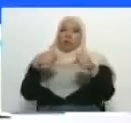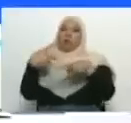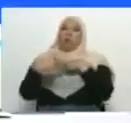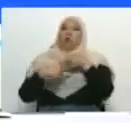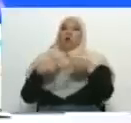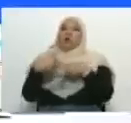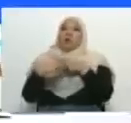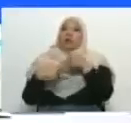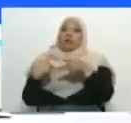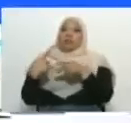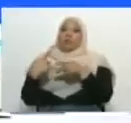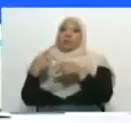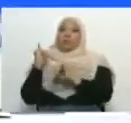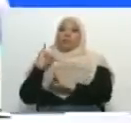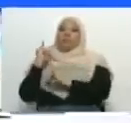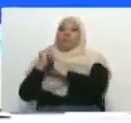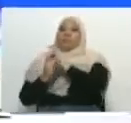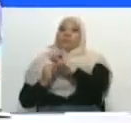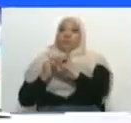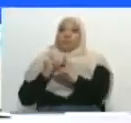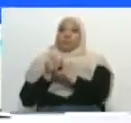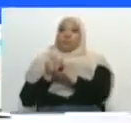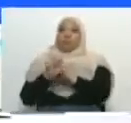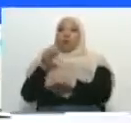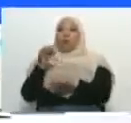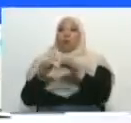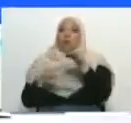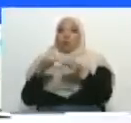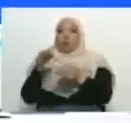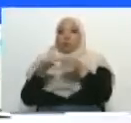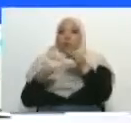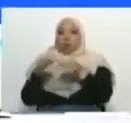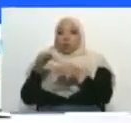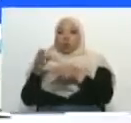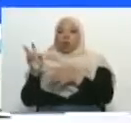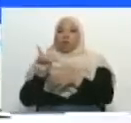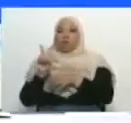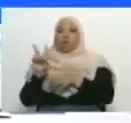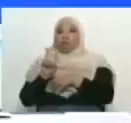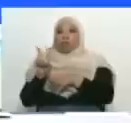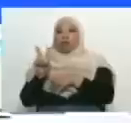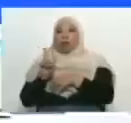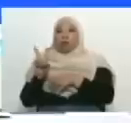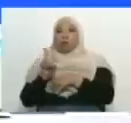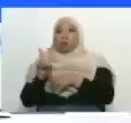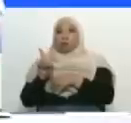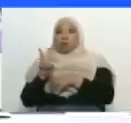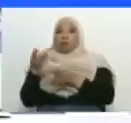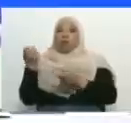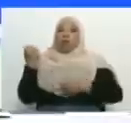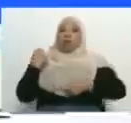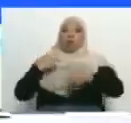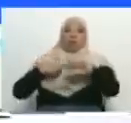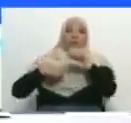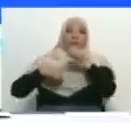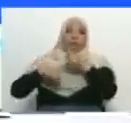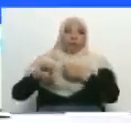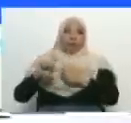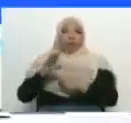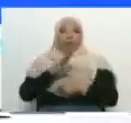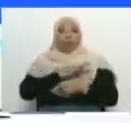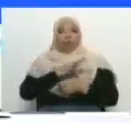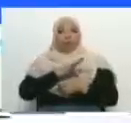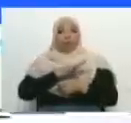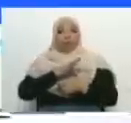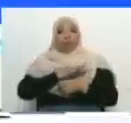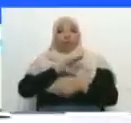procesos internacionales, juicios que lleva a la República Bolivariana de Venezuela en defensa de los activos que tenemos en